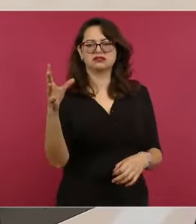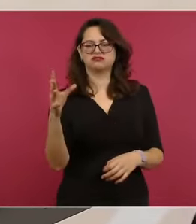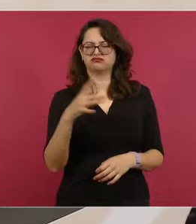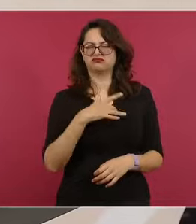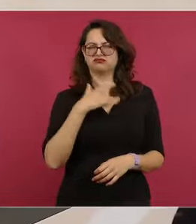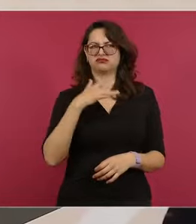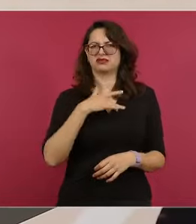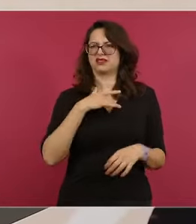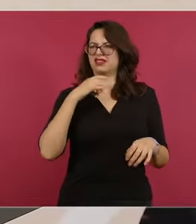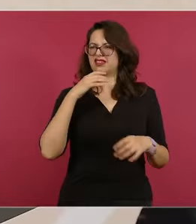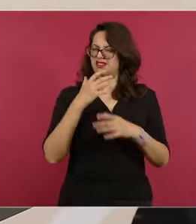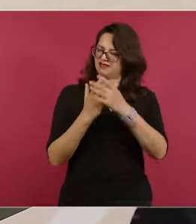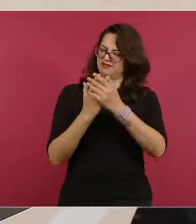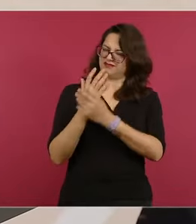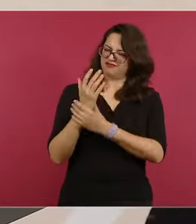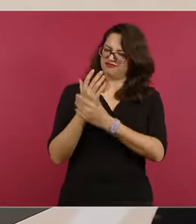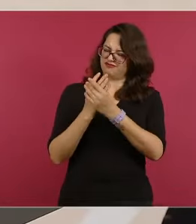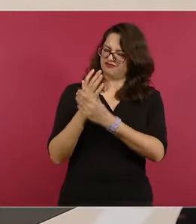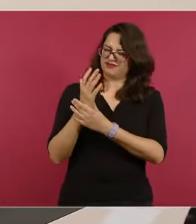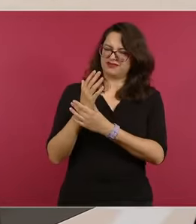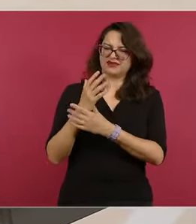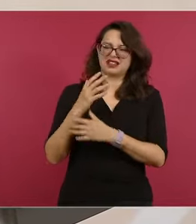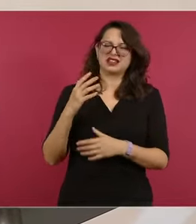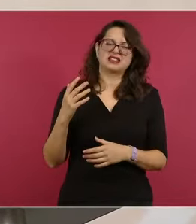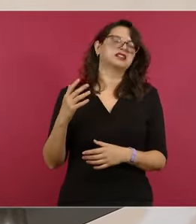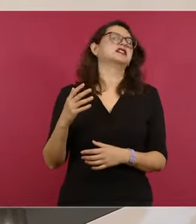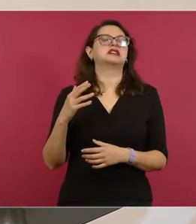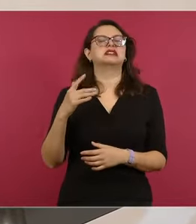caliente, traía el dedo por acá.